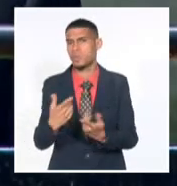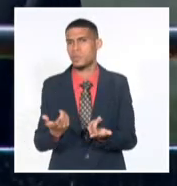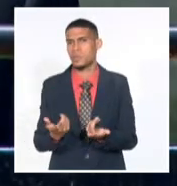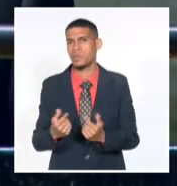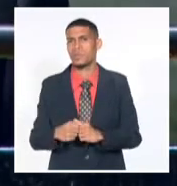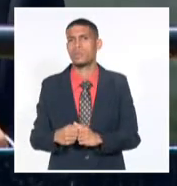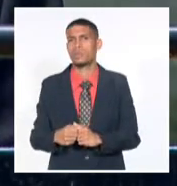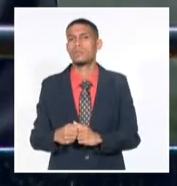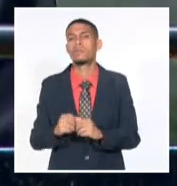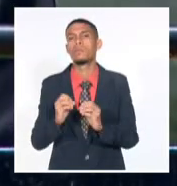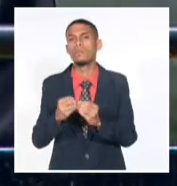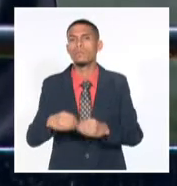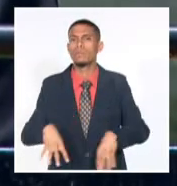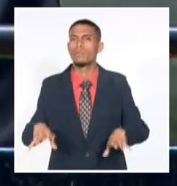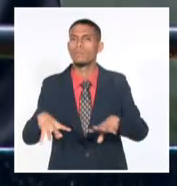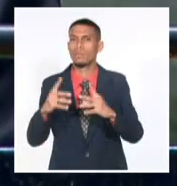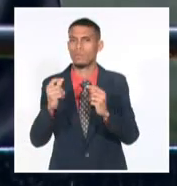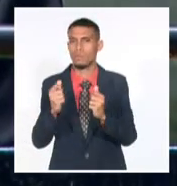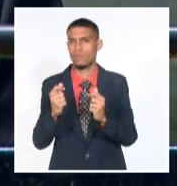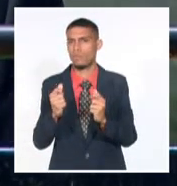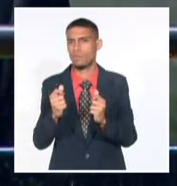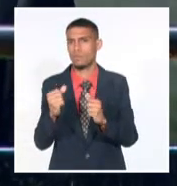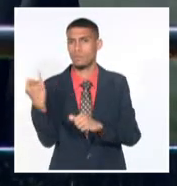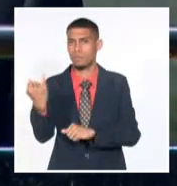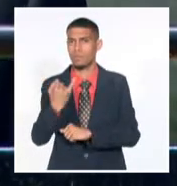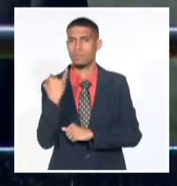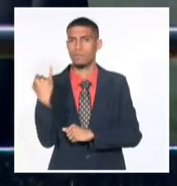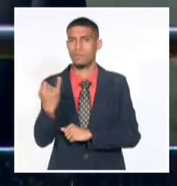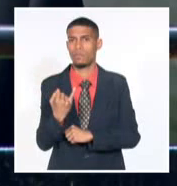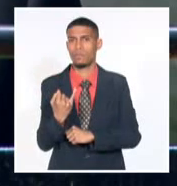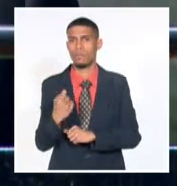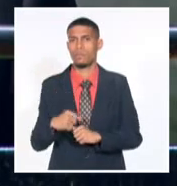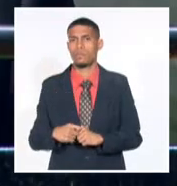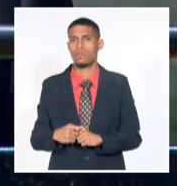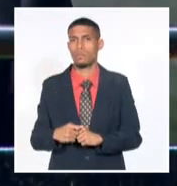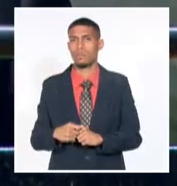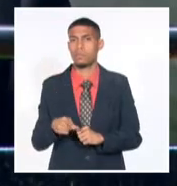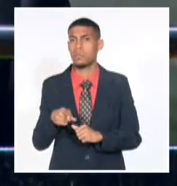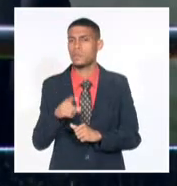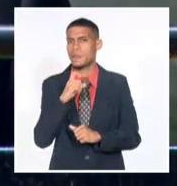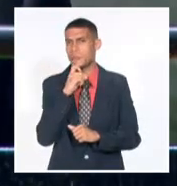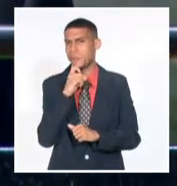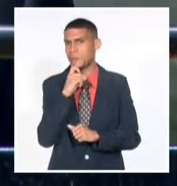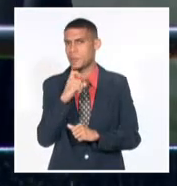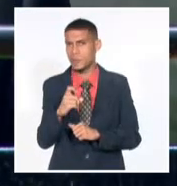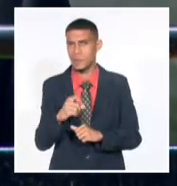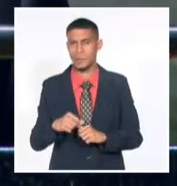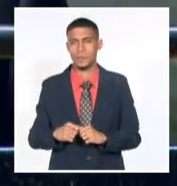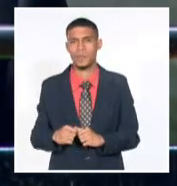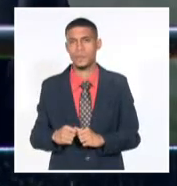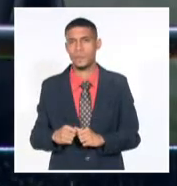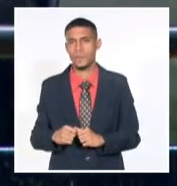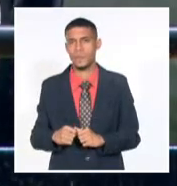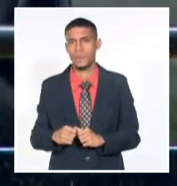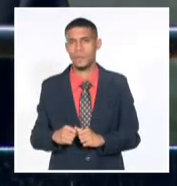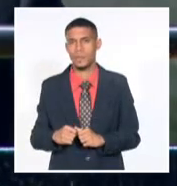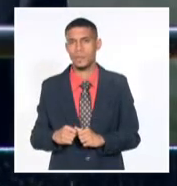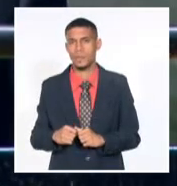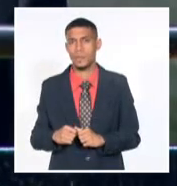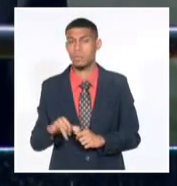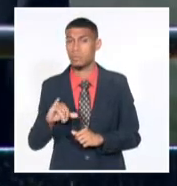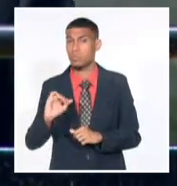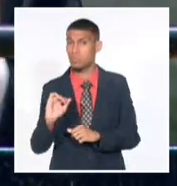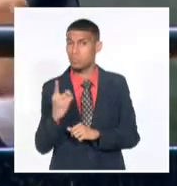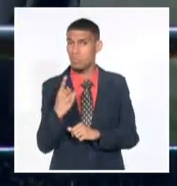en las condiciones de una economía internacional cada vez más interconectada, interdependiente y,